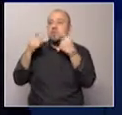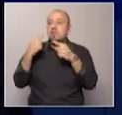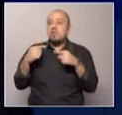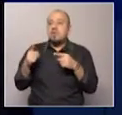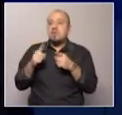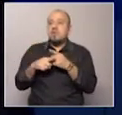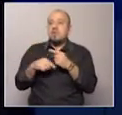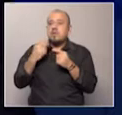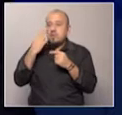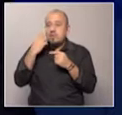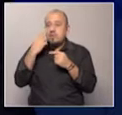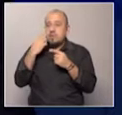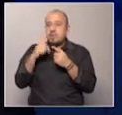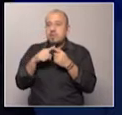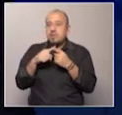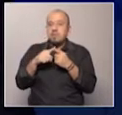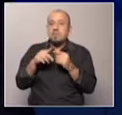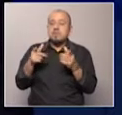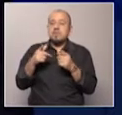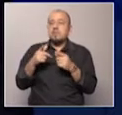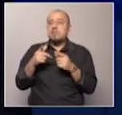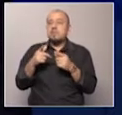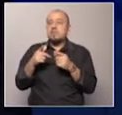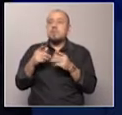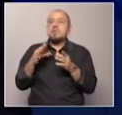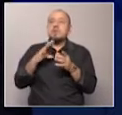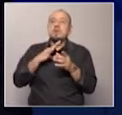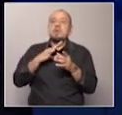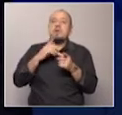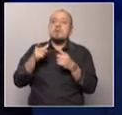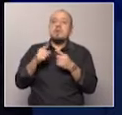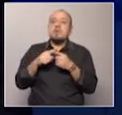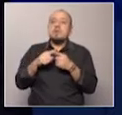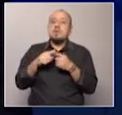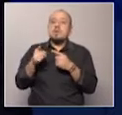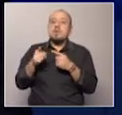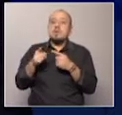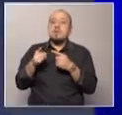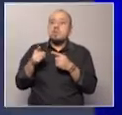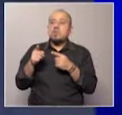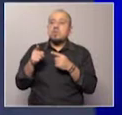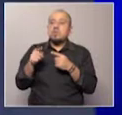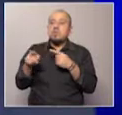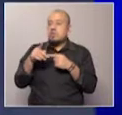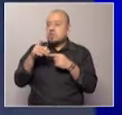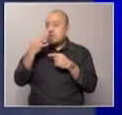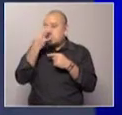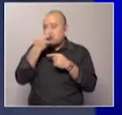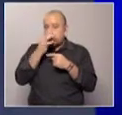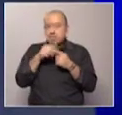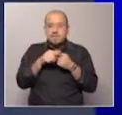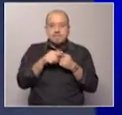vida por distintos problemas por distintas angustias han llenado esos vacíos con esas sustancias que pues de cuánto es la